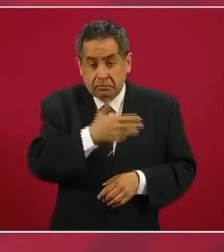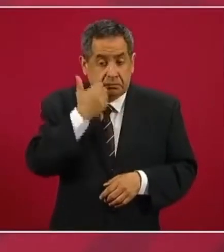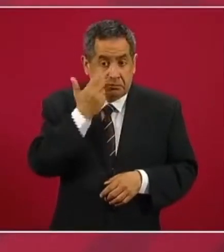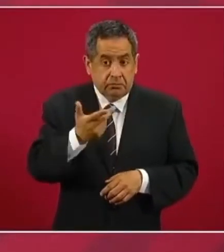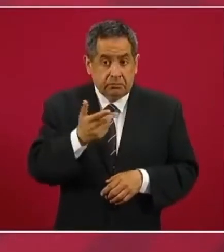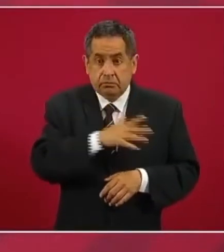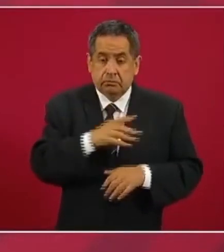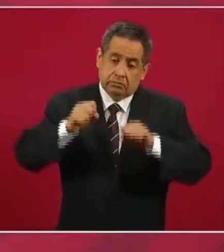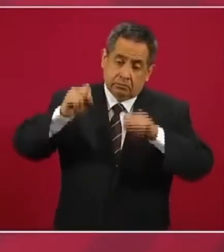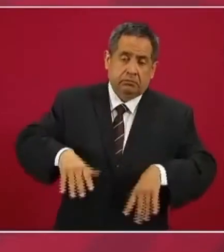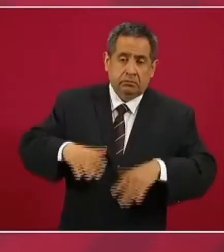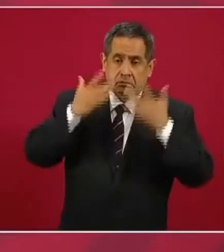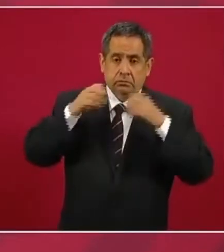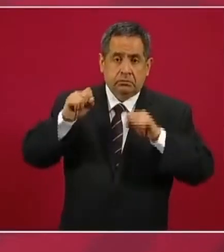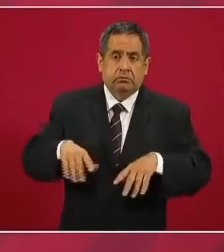tiene que dejar el cargo.